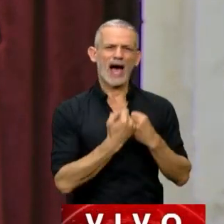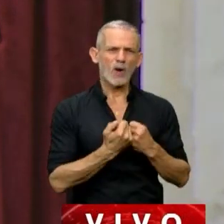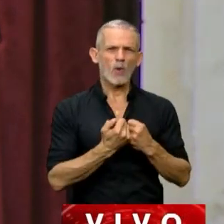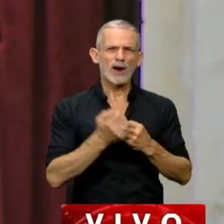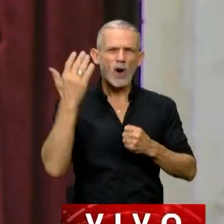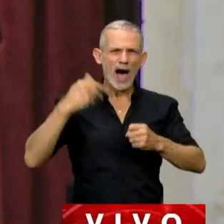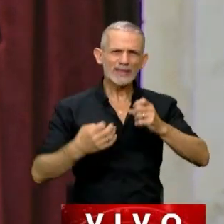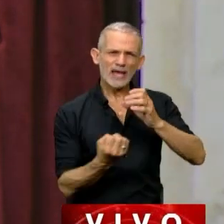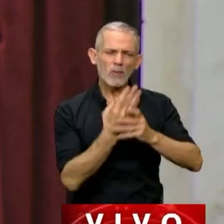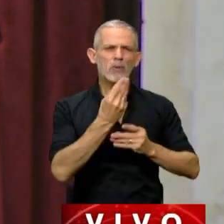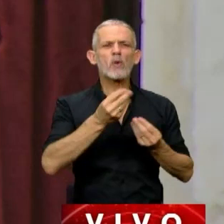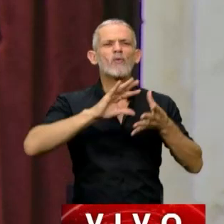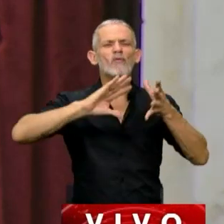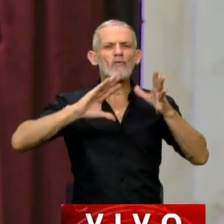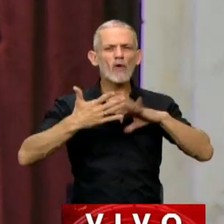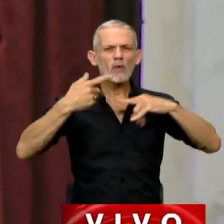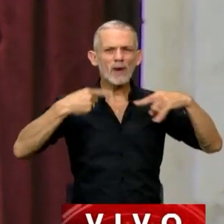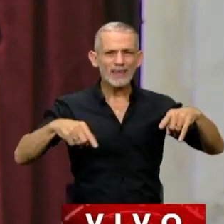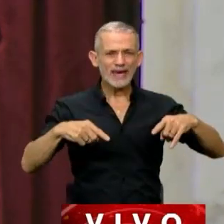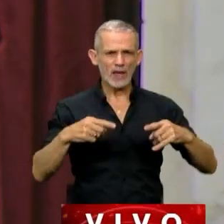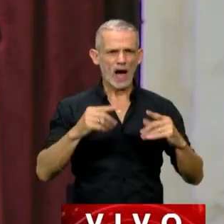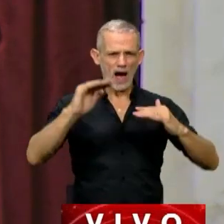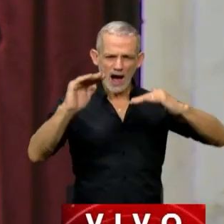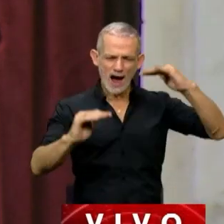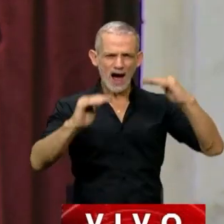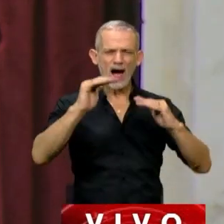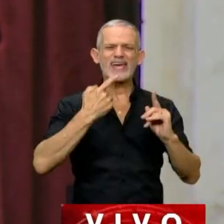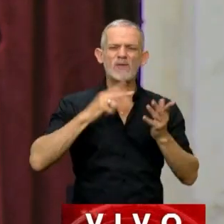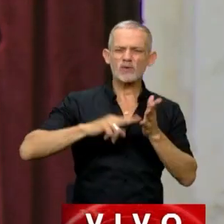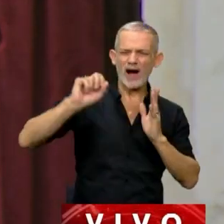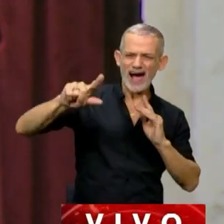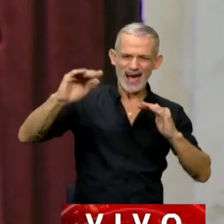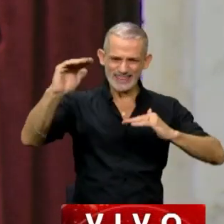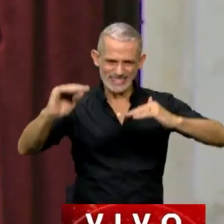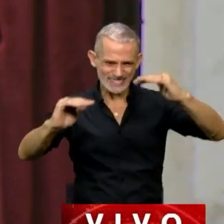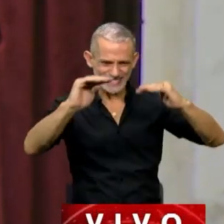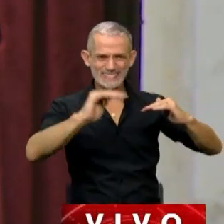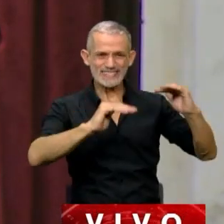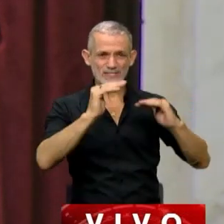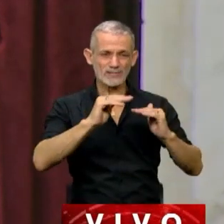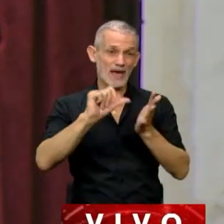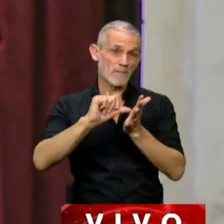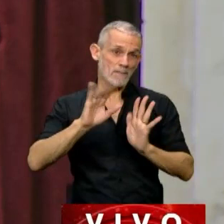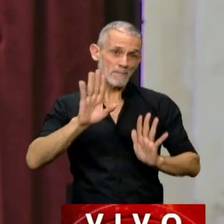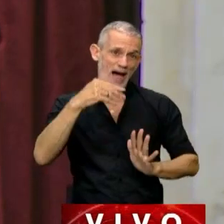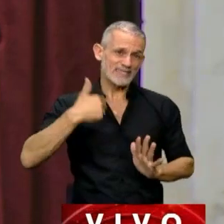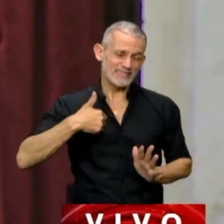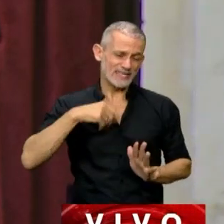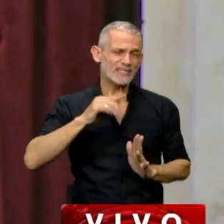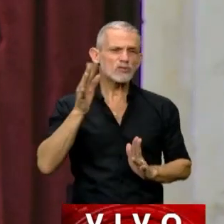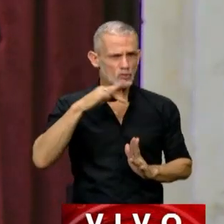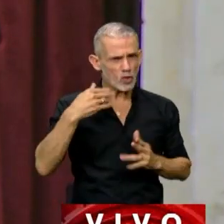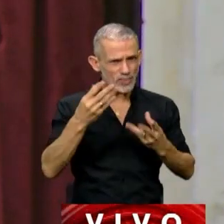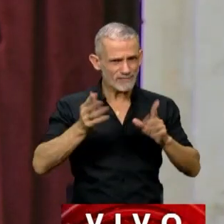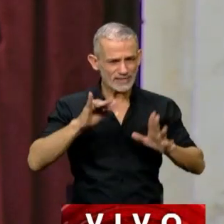habían surgido como una forma de armonizar esas potestades, ese país federal que todos queremos